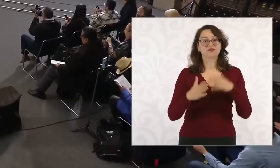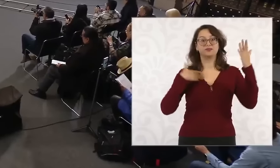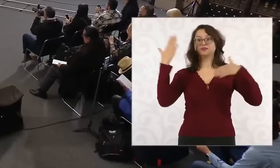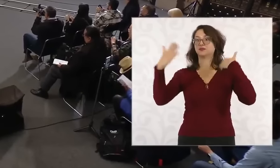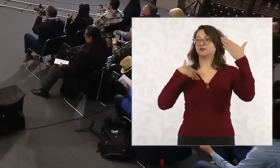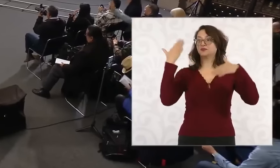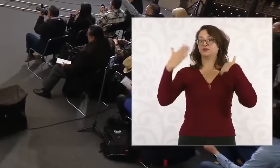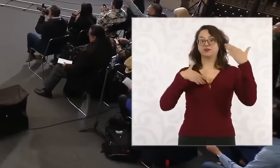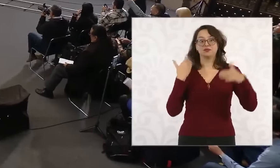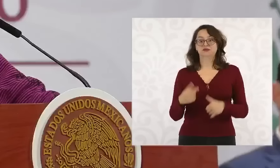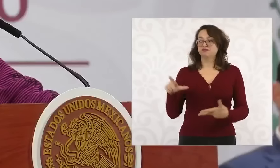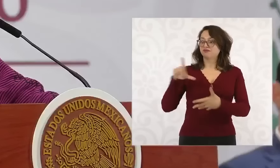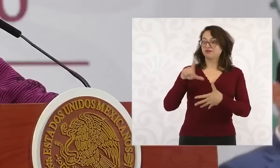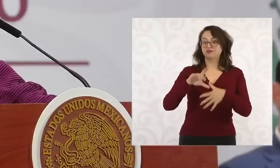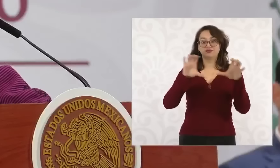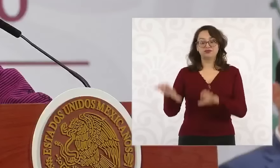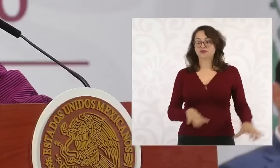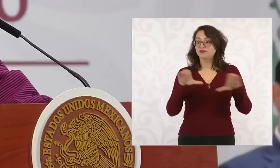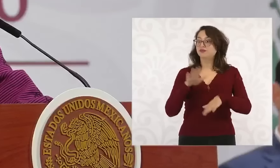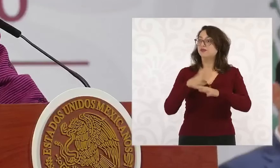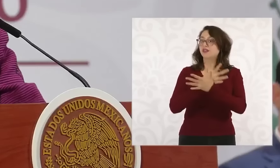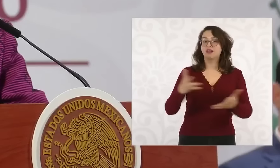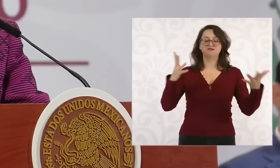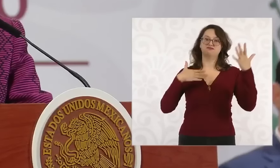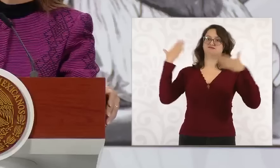Supercomputadora más grande en América Latina, celebración.